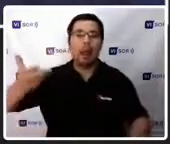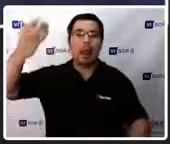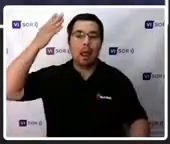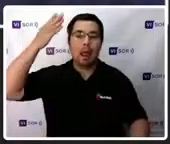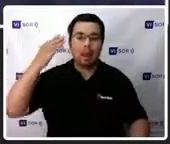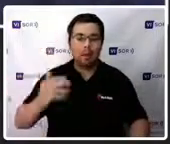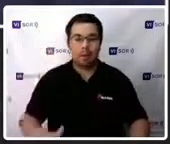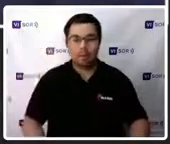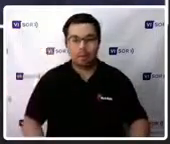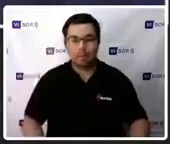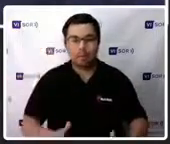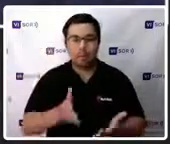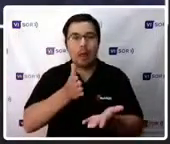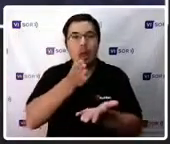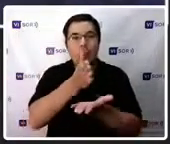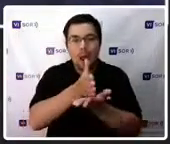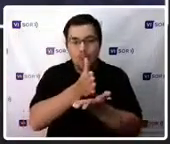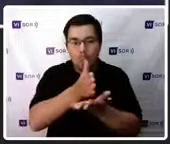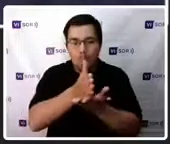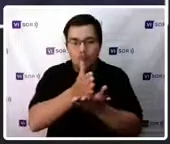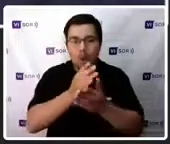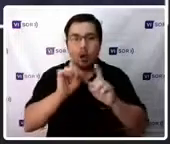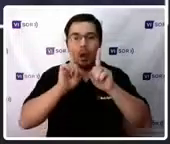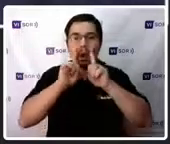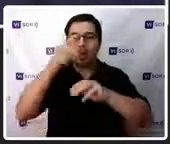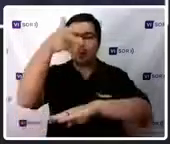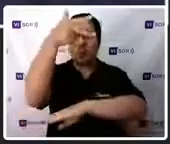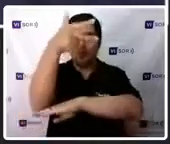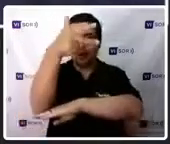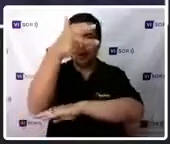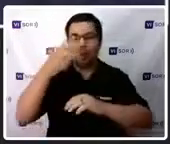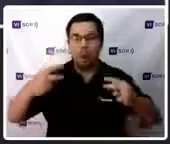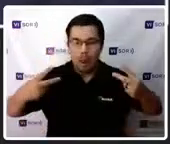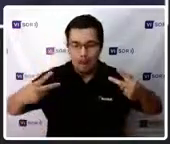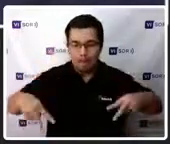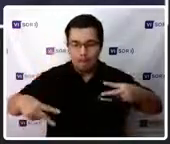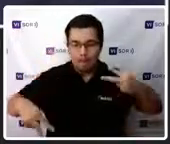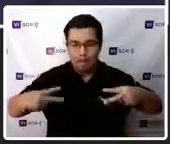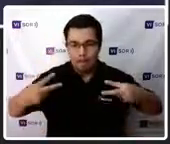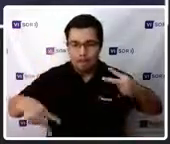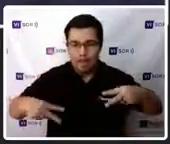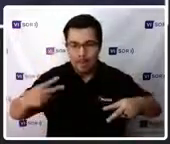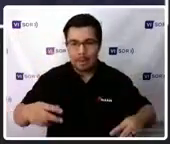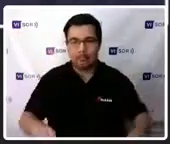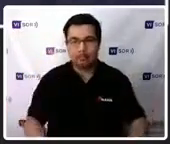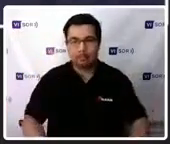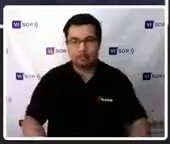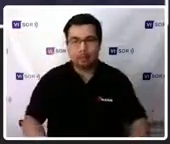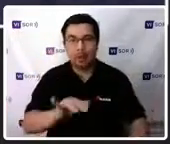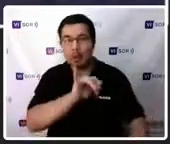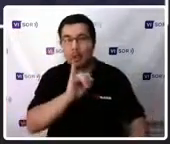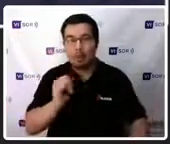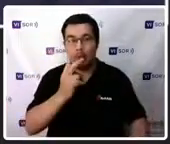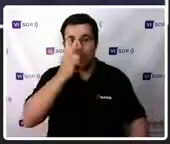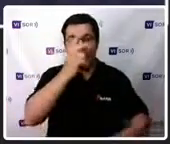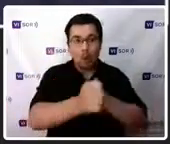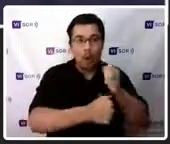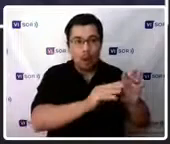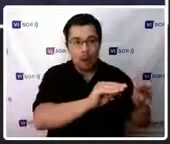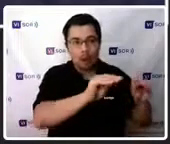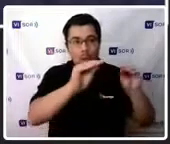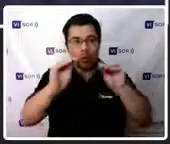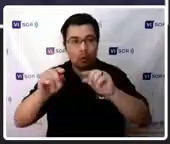Viña. En Viña, Y ya, de hecho me perfecto. titulé en Viña y todo. Y al año, 2 años, si no me equivoco, se cambió a Valparaíso. Y Ah, ya. ahora